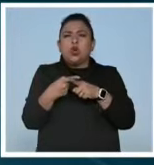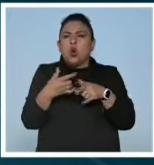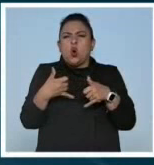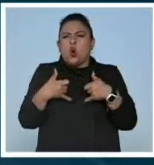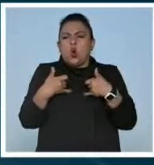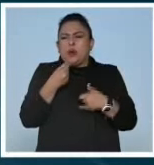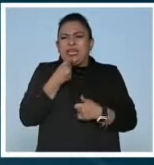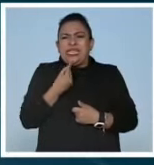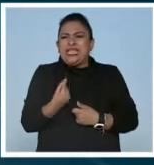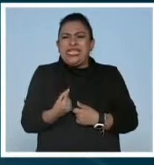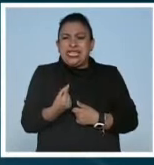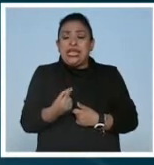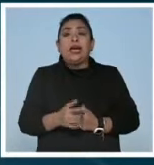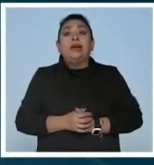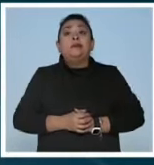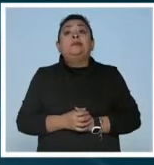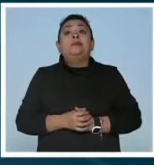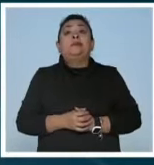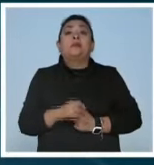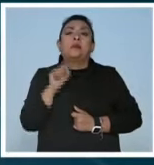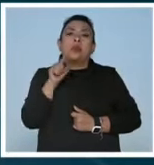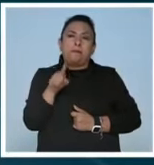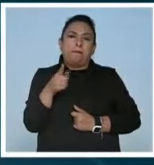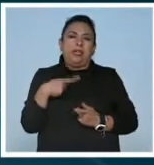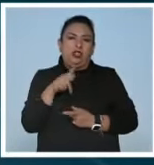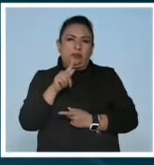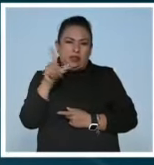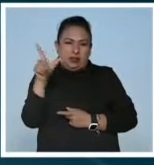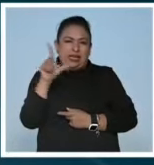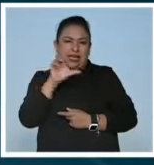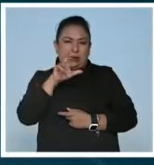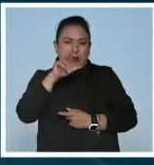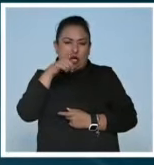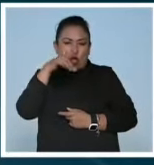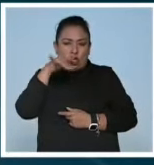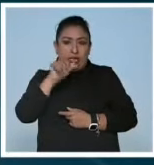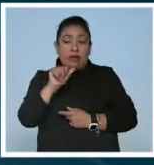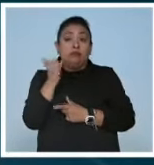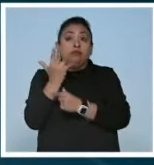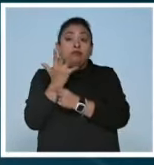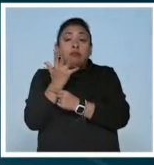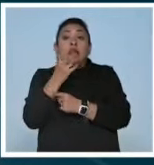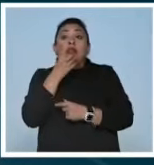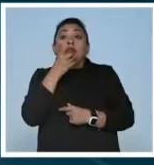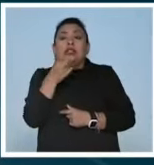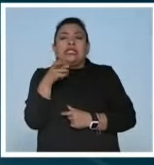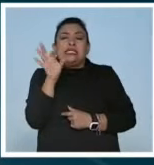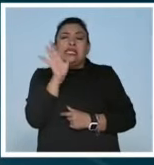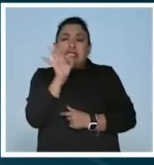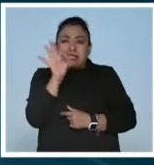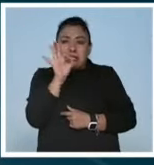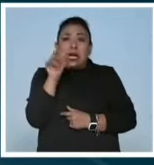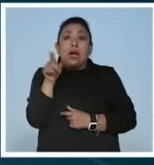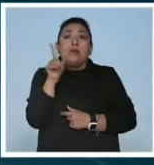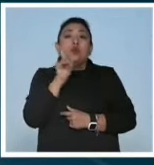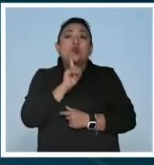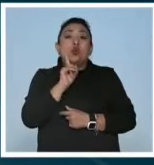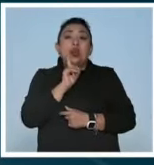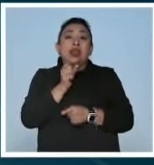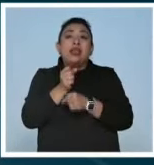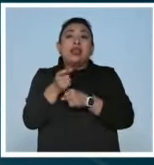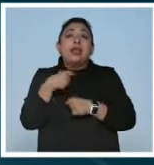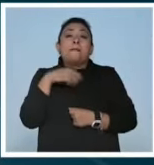en su niñez. Y hay algunos especialistas criminólogos que refieren que muy probablemente haya sido violentada